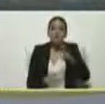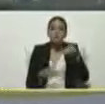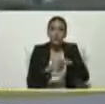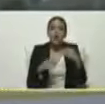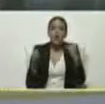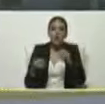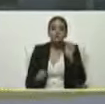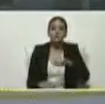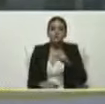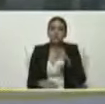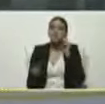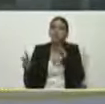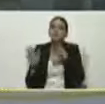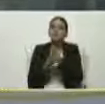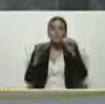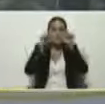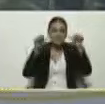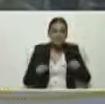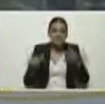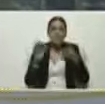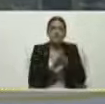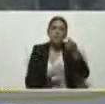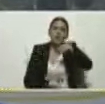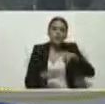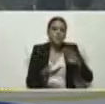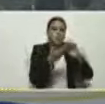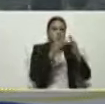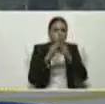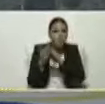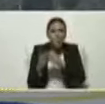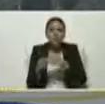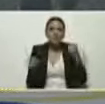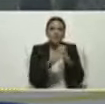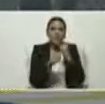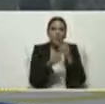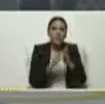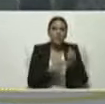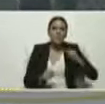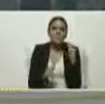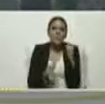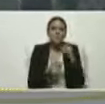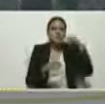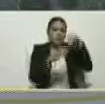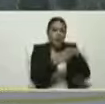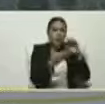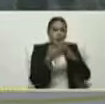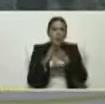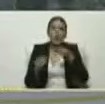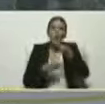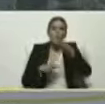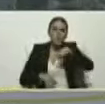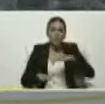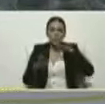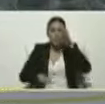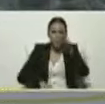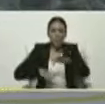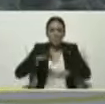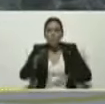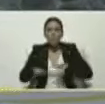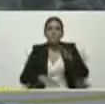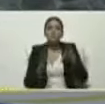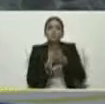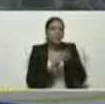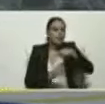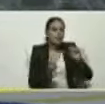Y expuso el modelo de los cuadrantes de paz. Expuso el modelo de cómo hemos avanzado para ir acabando